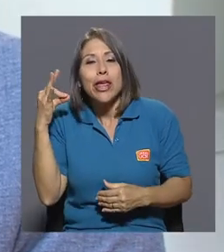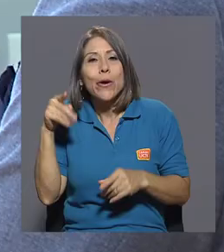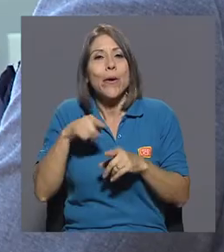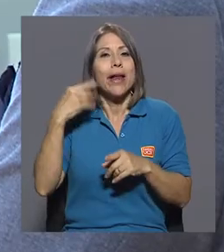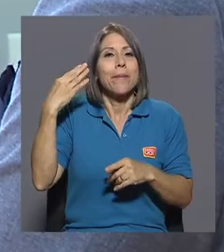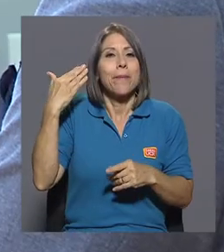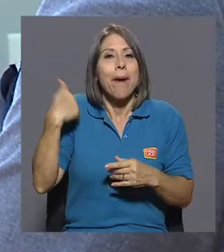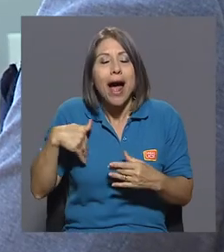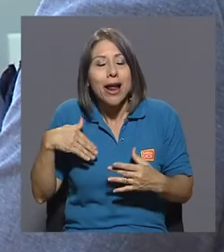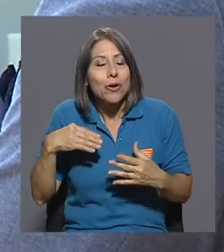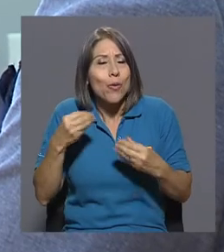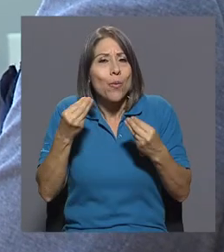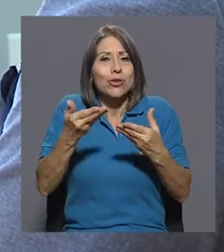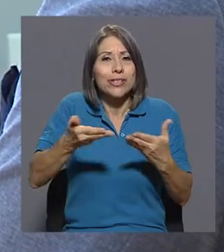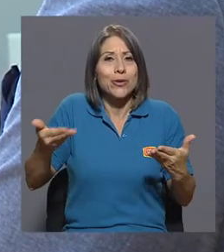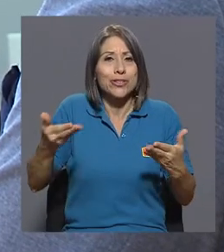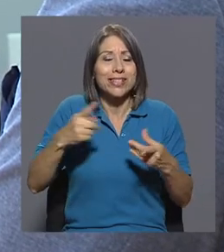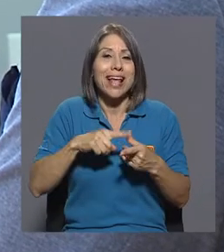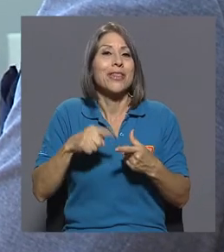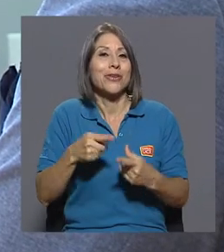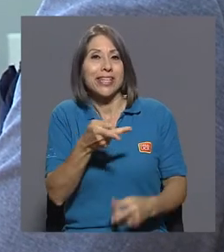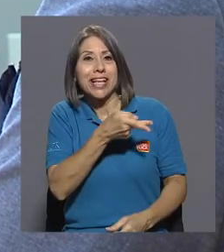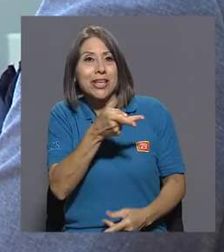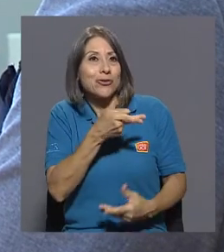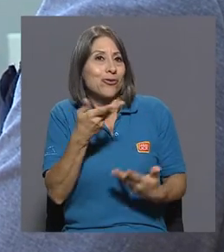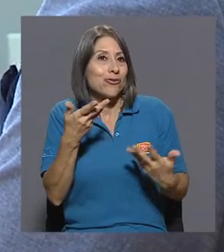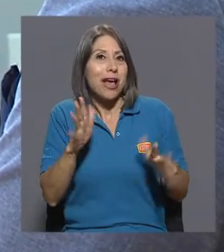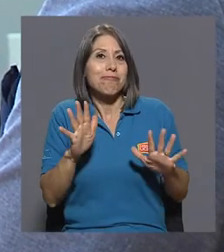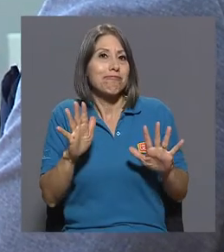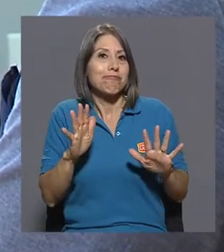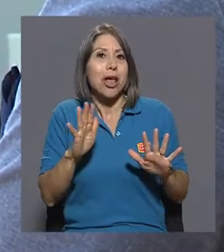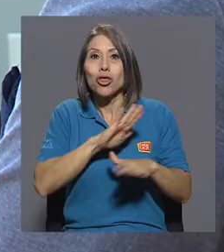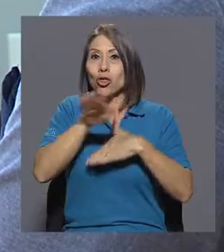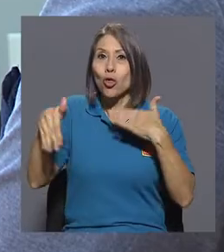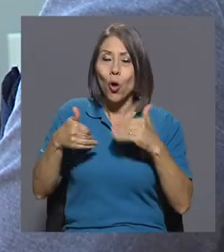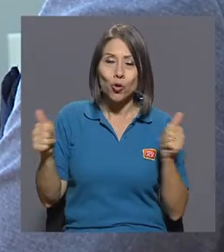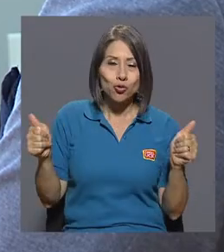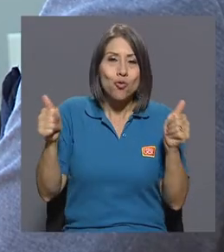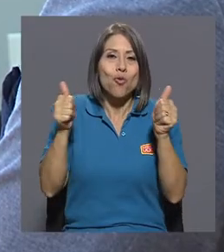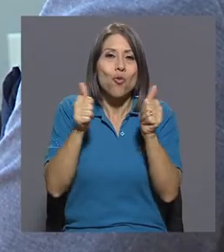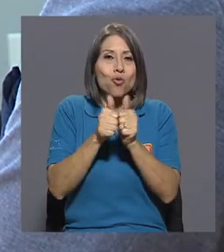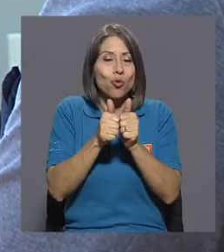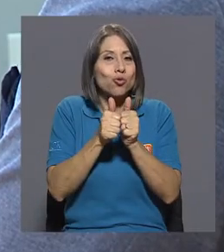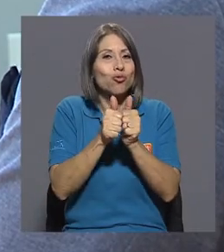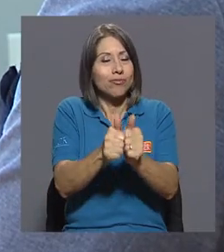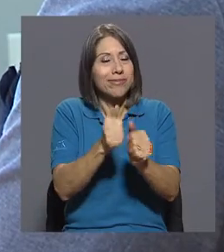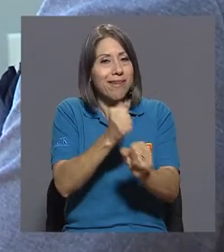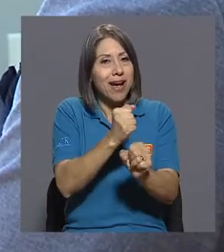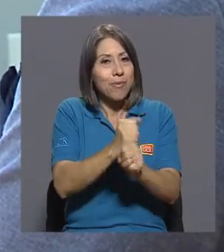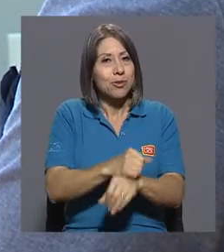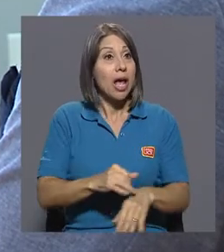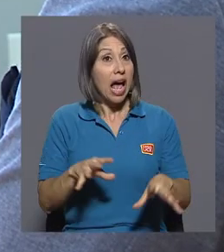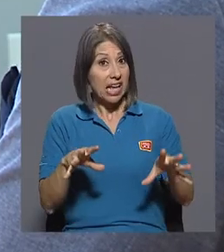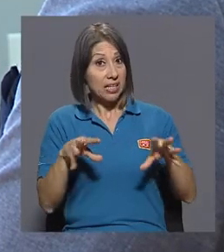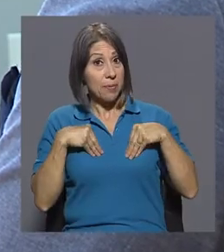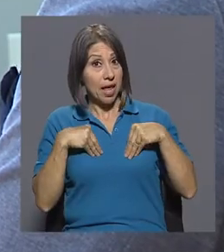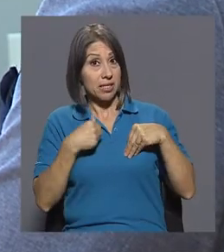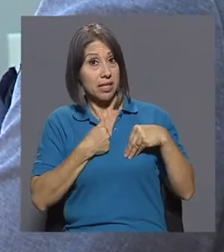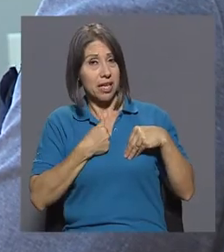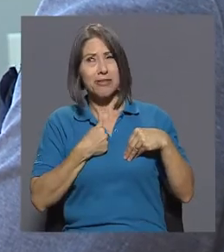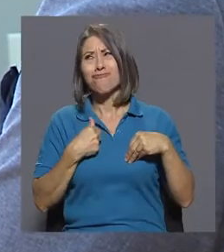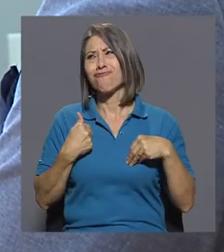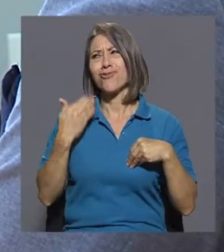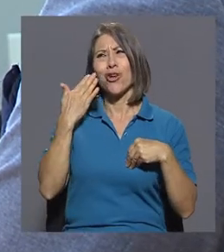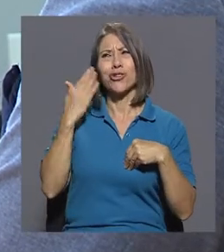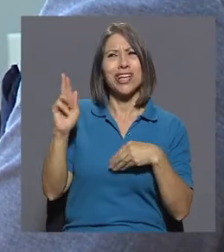Entonces ellos tuvieron que, y todos juntos trabajamos, aceptarse en no sé si usaría la palabra